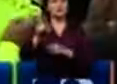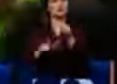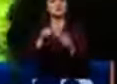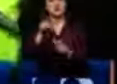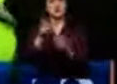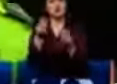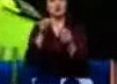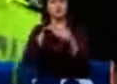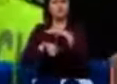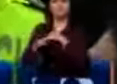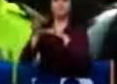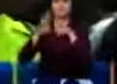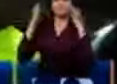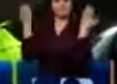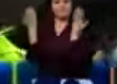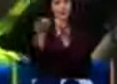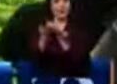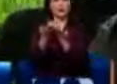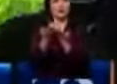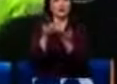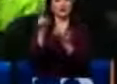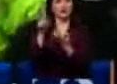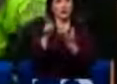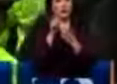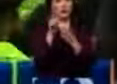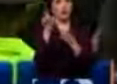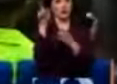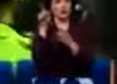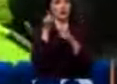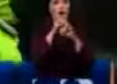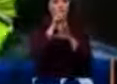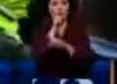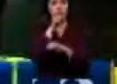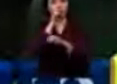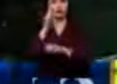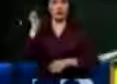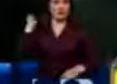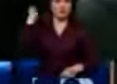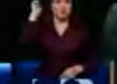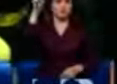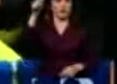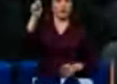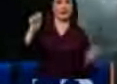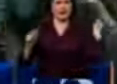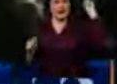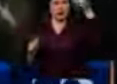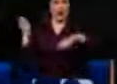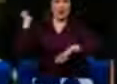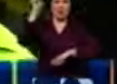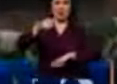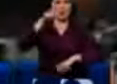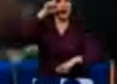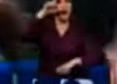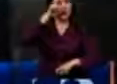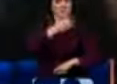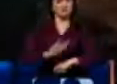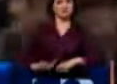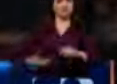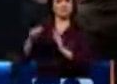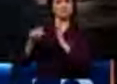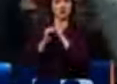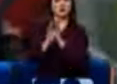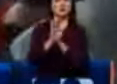habían ingresado al estadio y que tenían uno de estos instrumentos en sus manos decidieron lanzar en contra del candidato Lasso